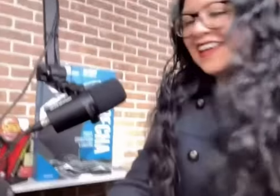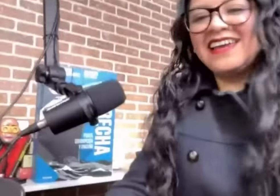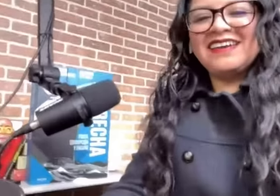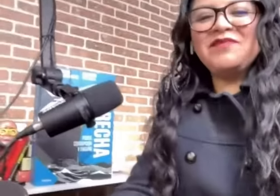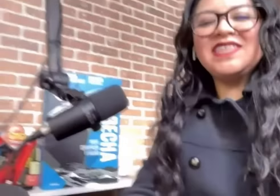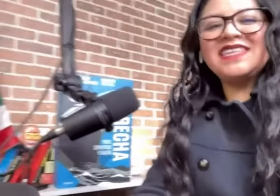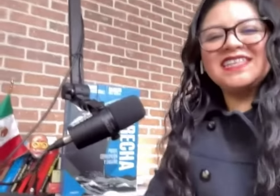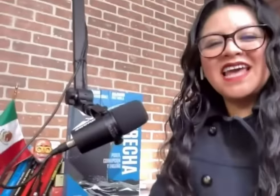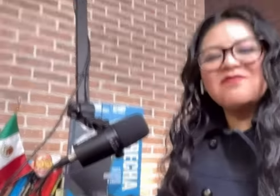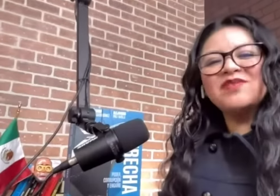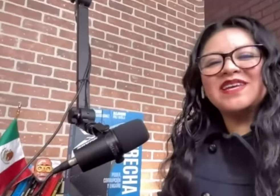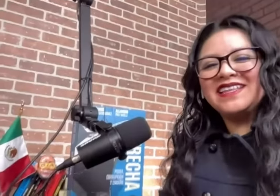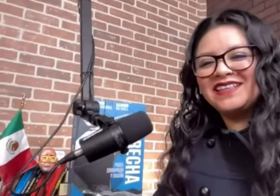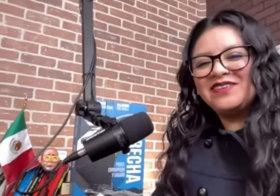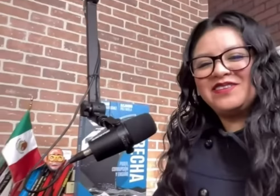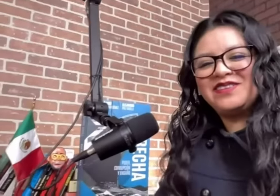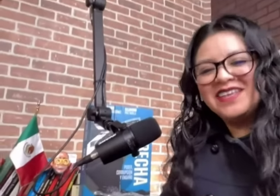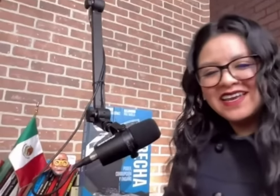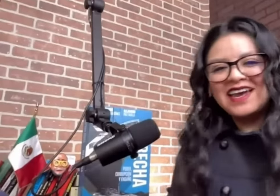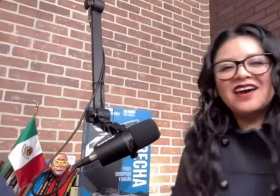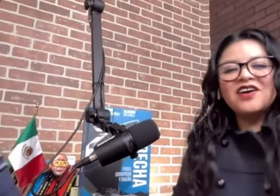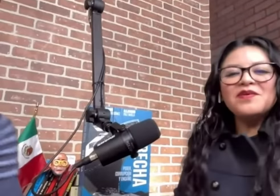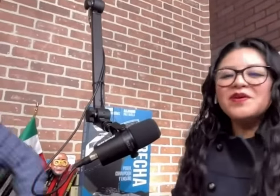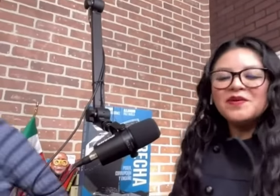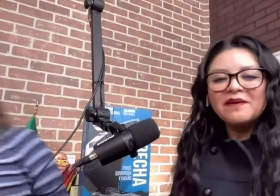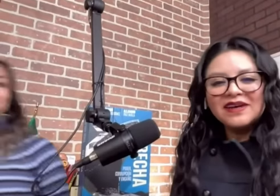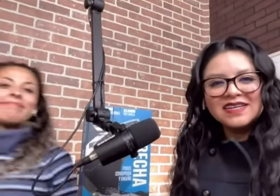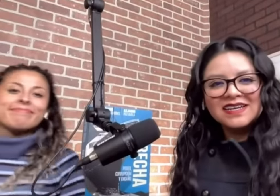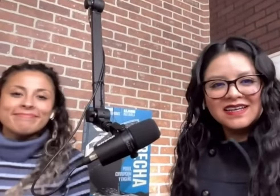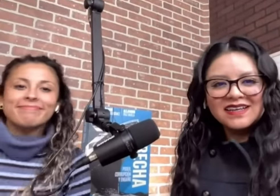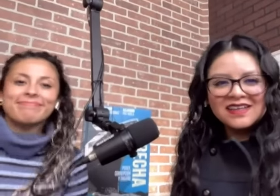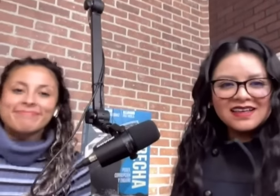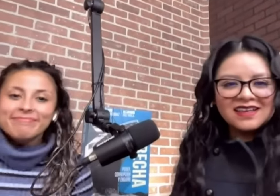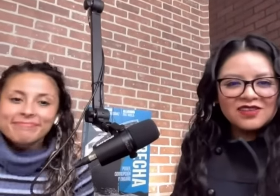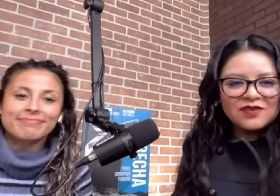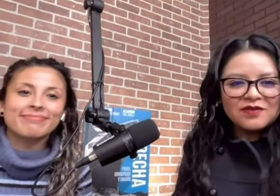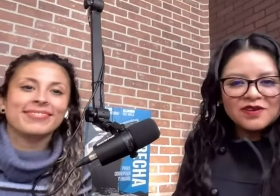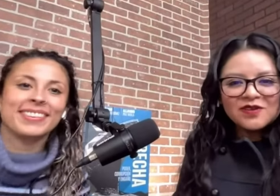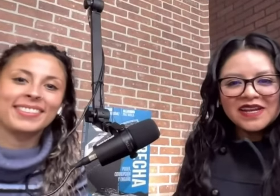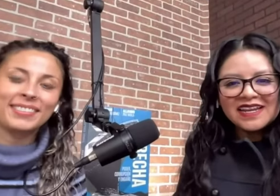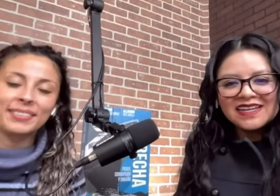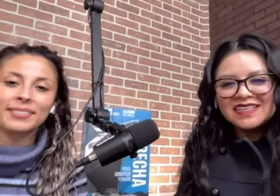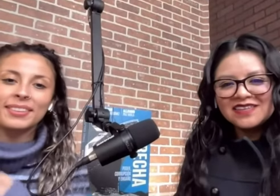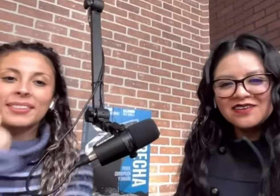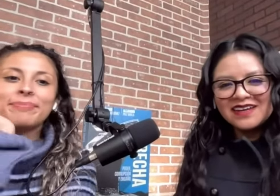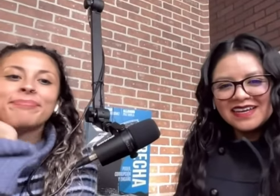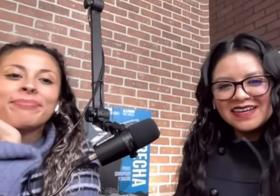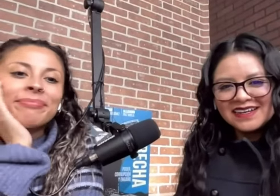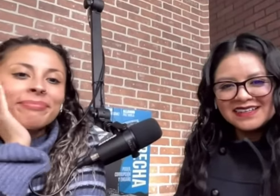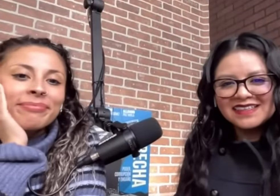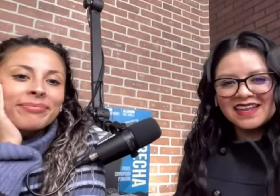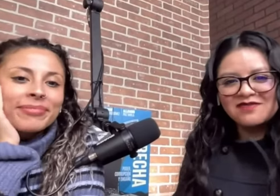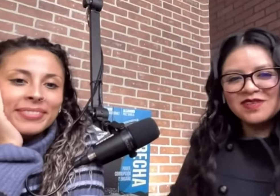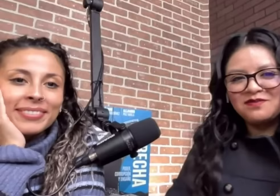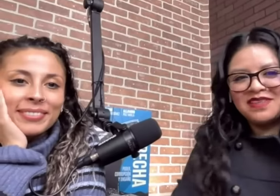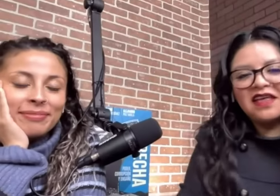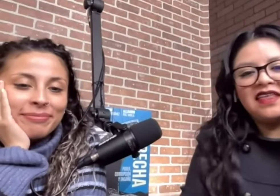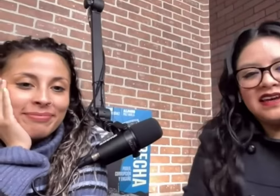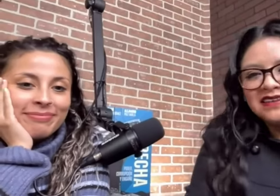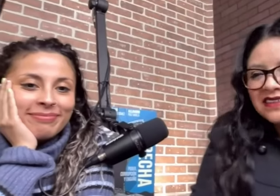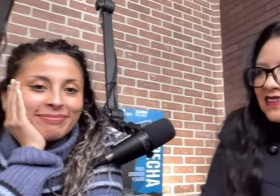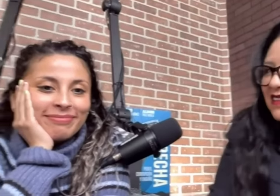Ay pues sí si hay pues créditos Cómo no iba a ver tuvimos un gran inicio y